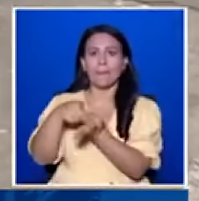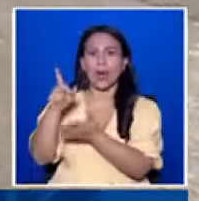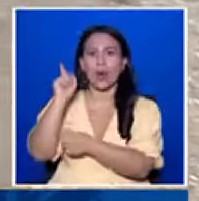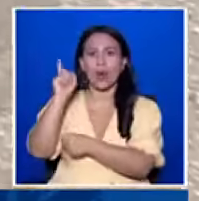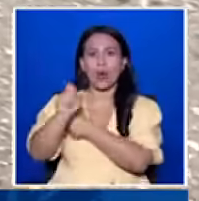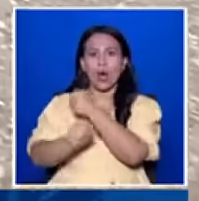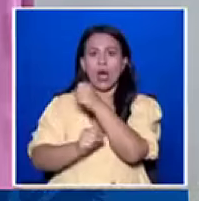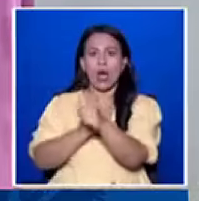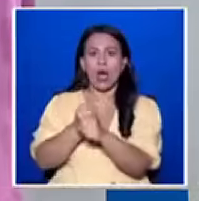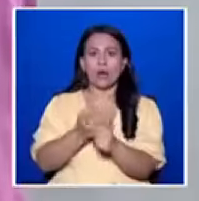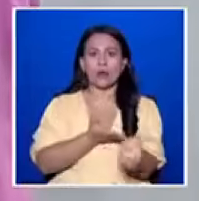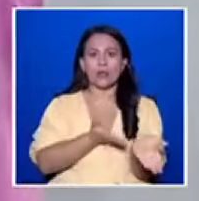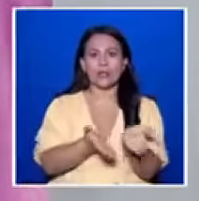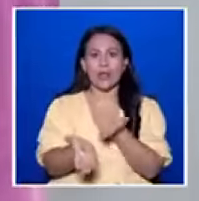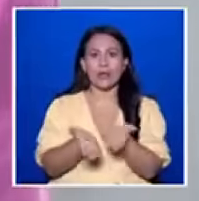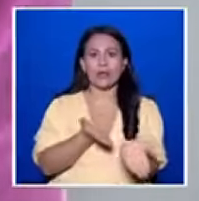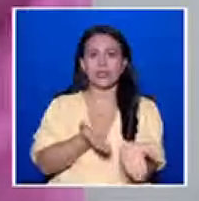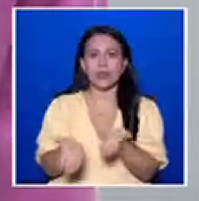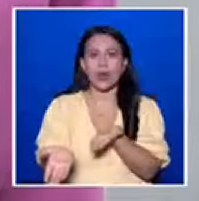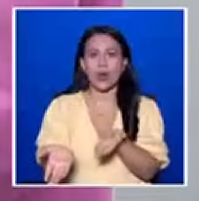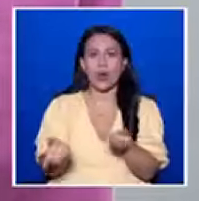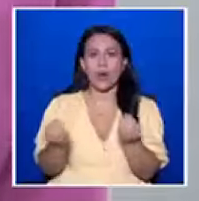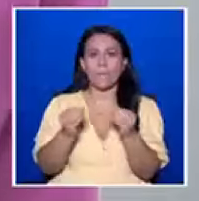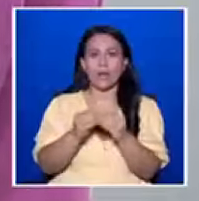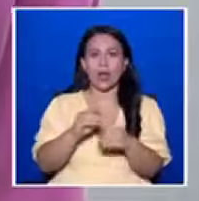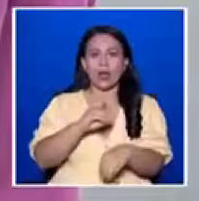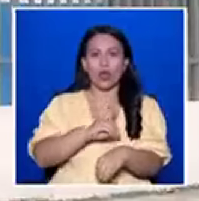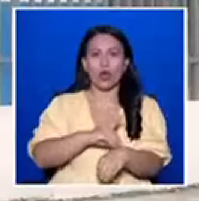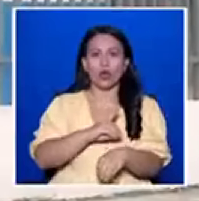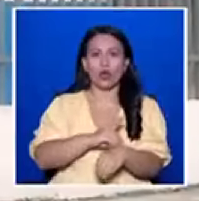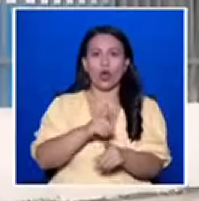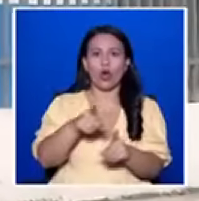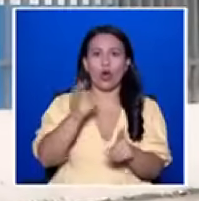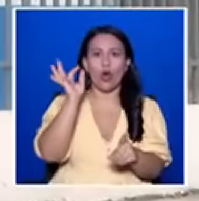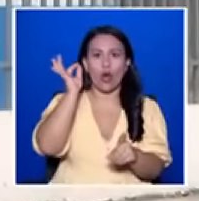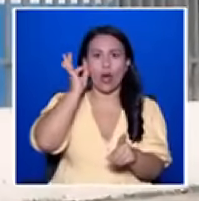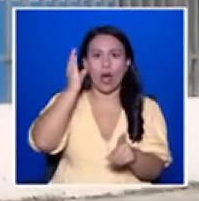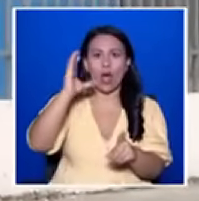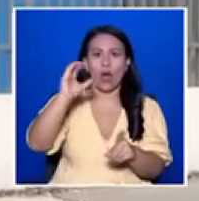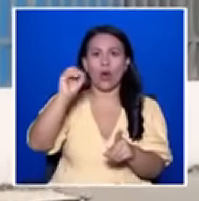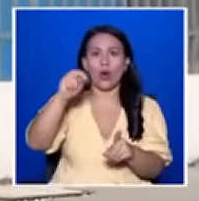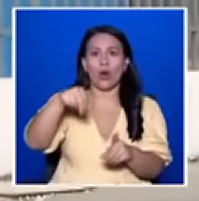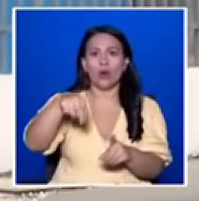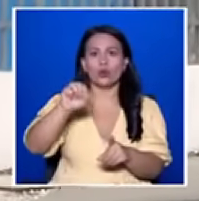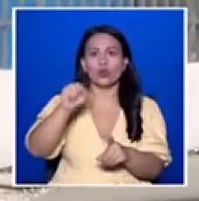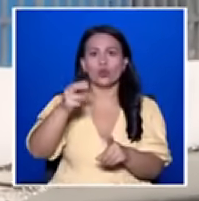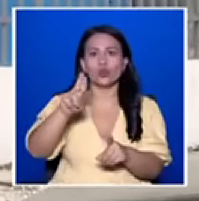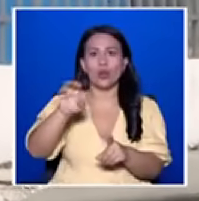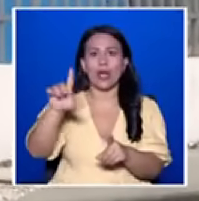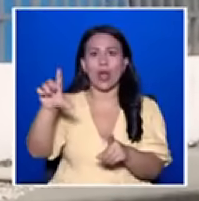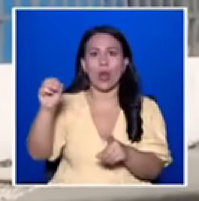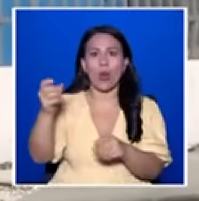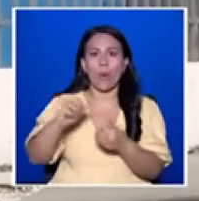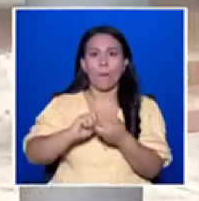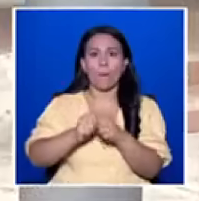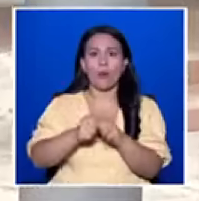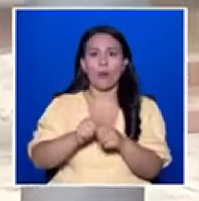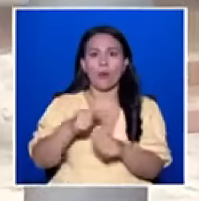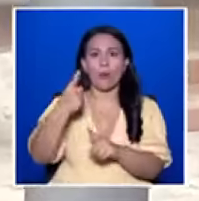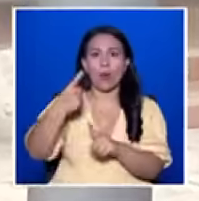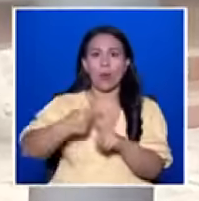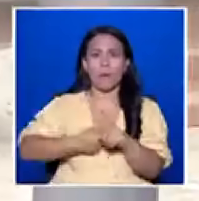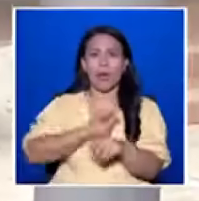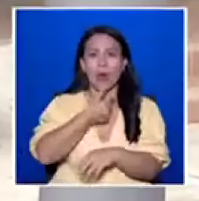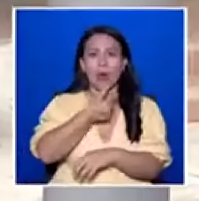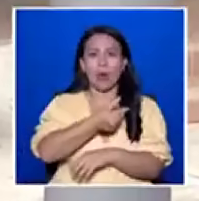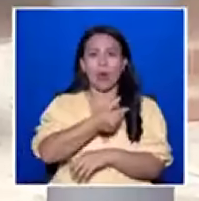servicio que no tiene. Mientras que la doctora Consuelo Quesada sufre este problema desde hace un mes en el Guasmo Oeste. Entonces